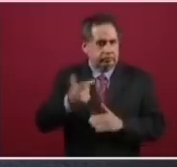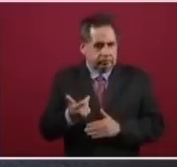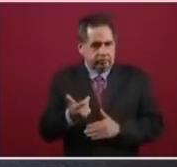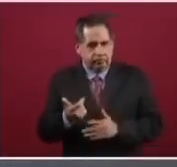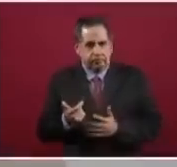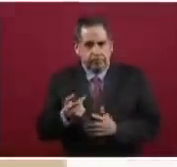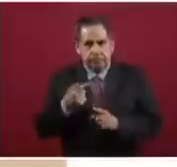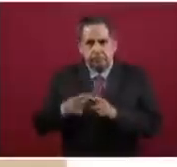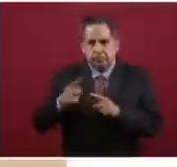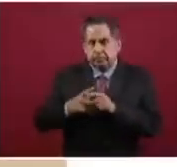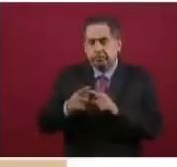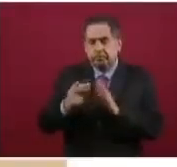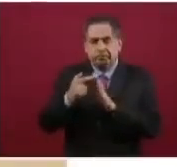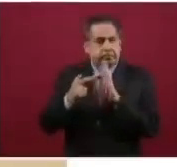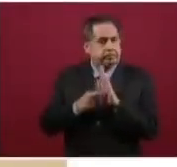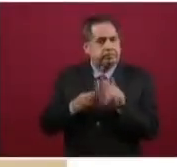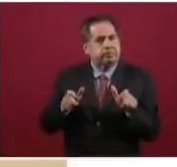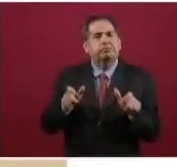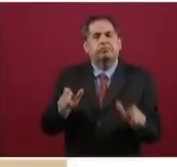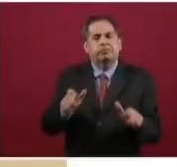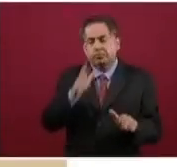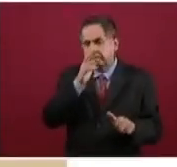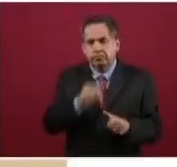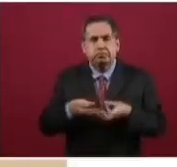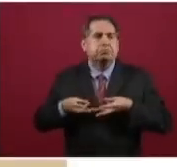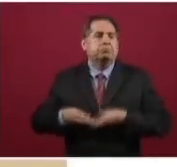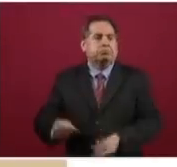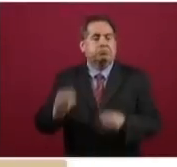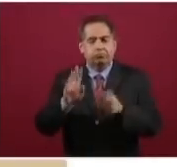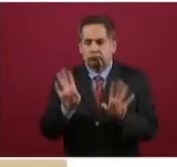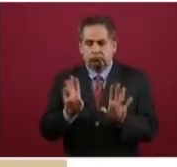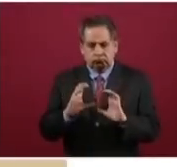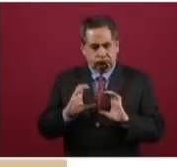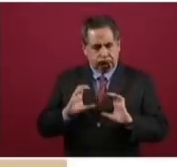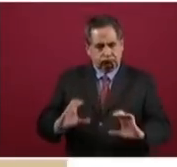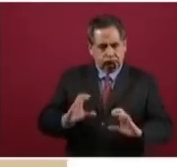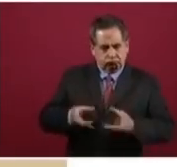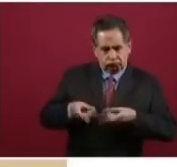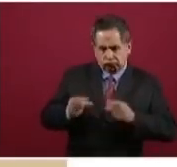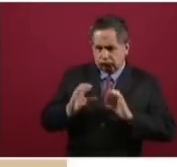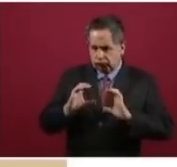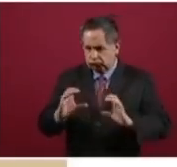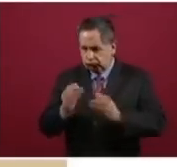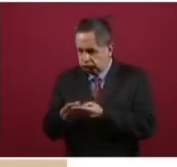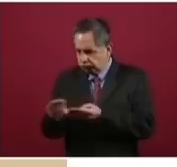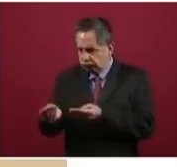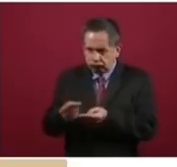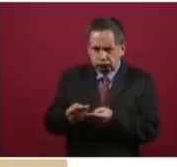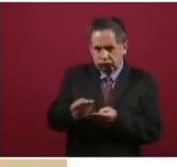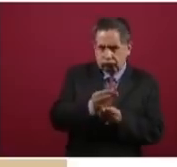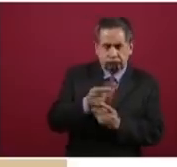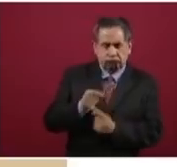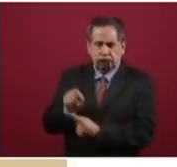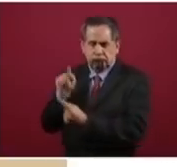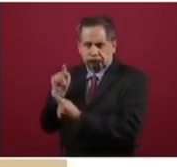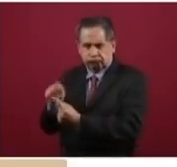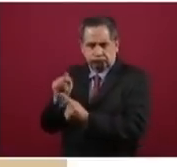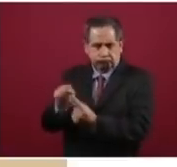tiene una serie de restricciones muy muy importantes que hace que el gasto tenga componentes inerciales